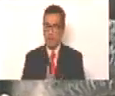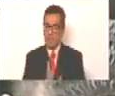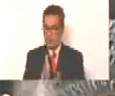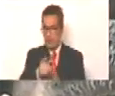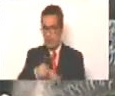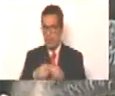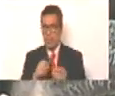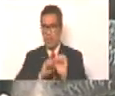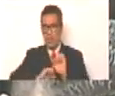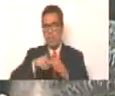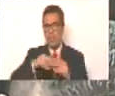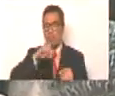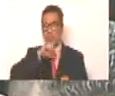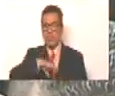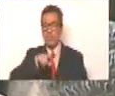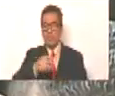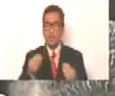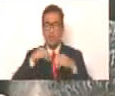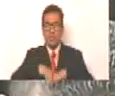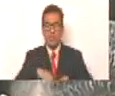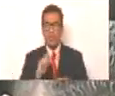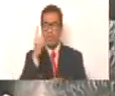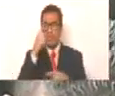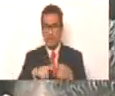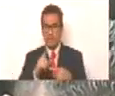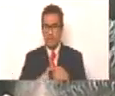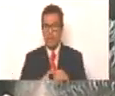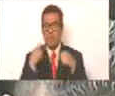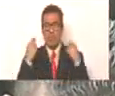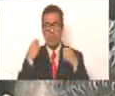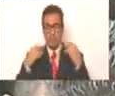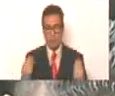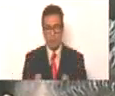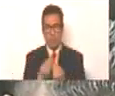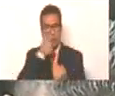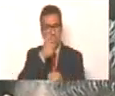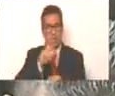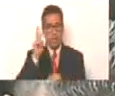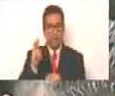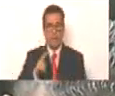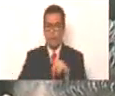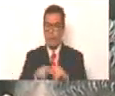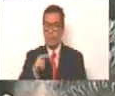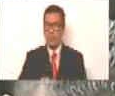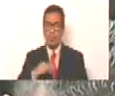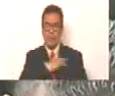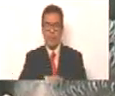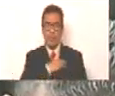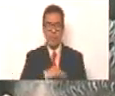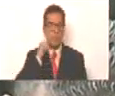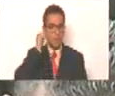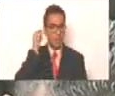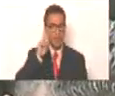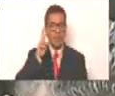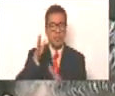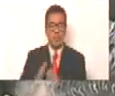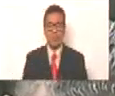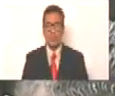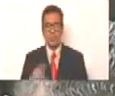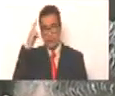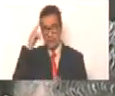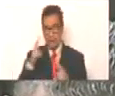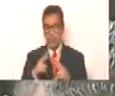histórica. Acuerda, primero, celebrar junto al pueblo venezolano la creación de la gran misión Mujer Venezuela, reconociendo las banderas